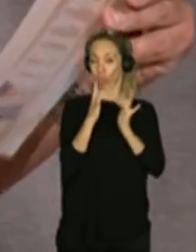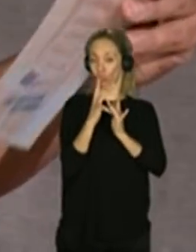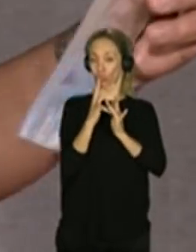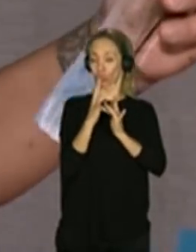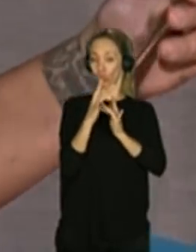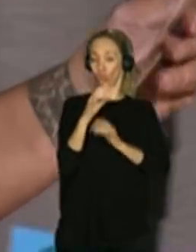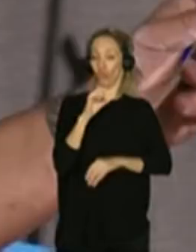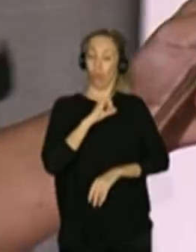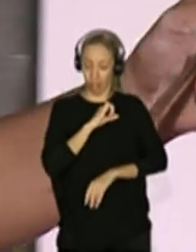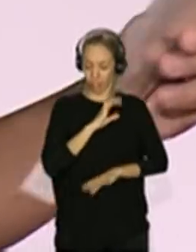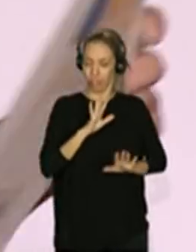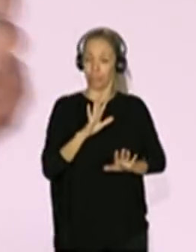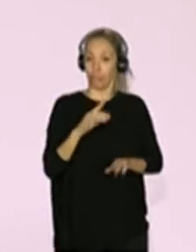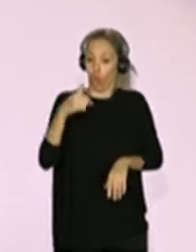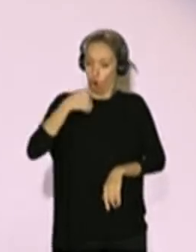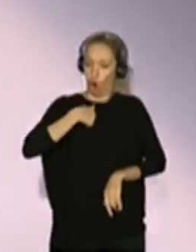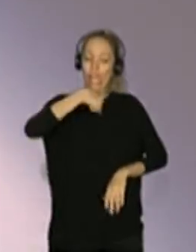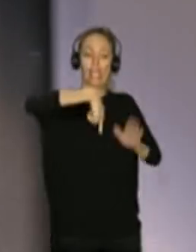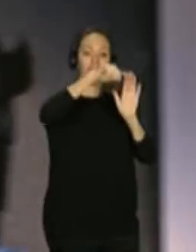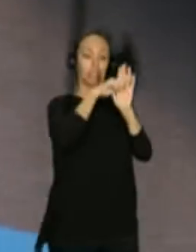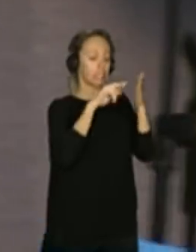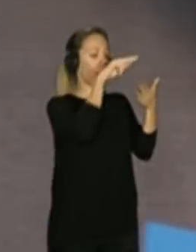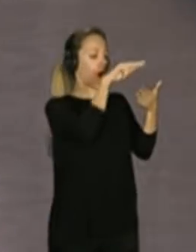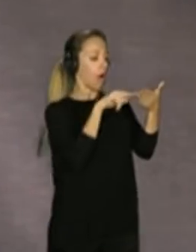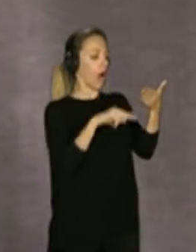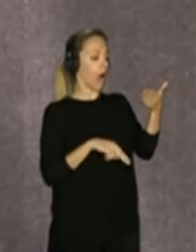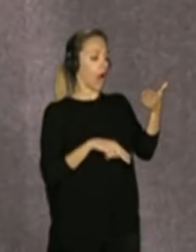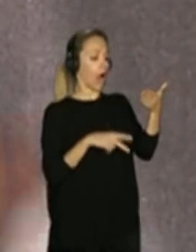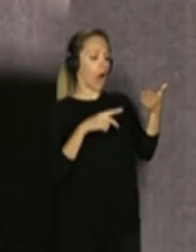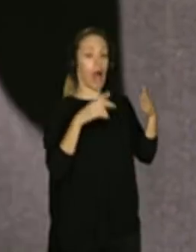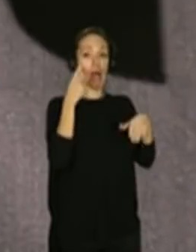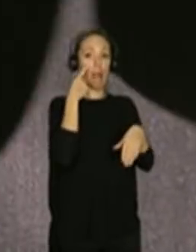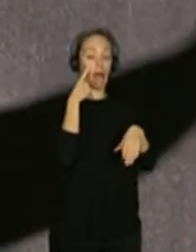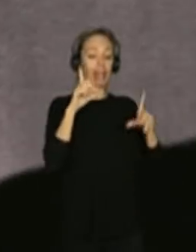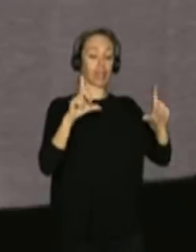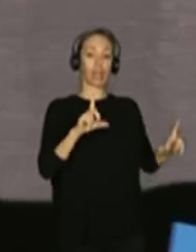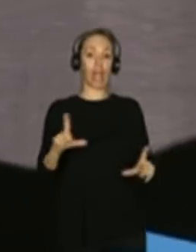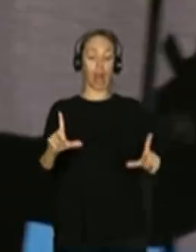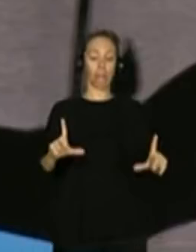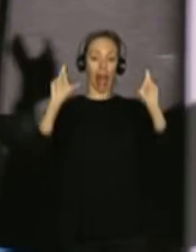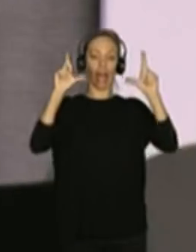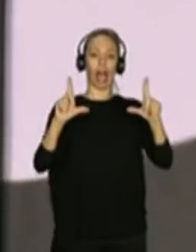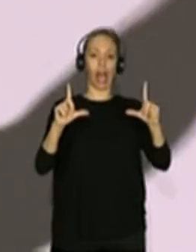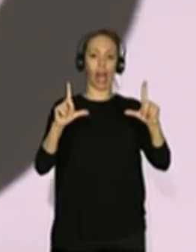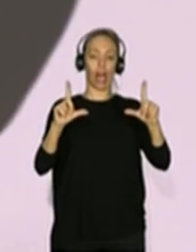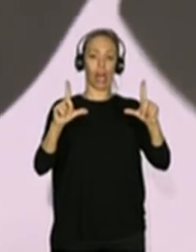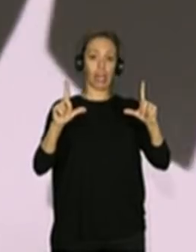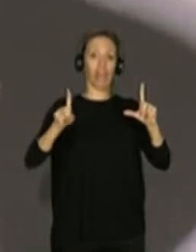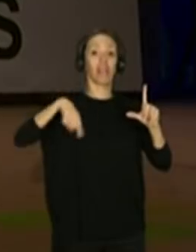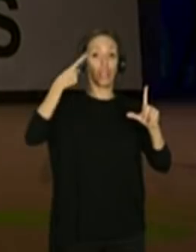hoy voy a pasar lista para sacarnos la placa que nos llevará después